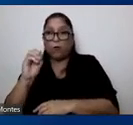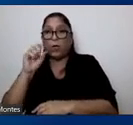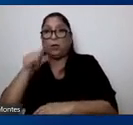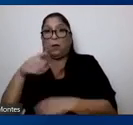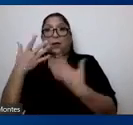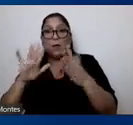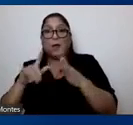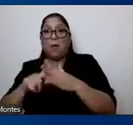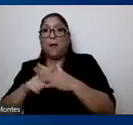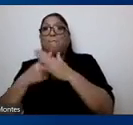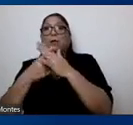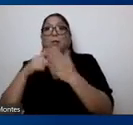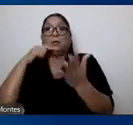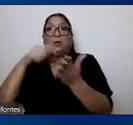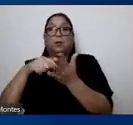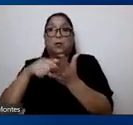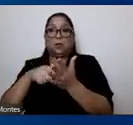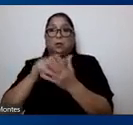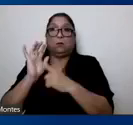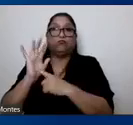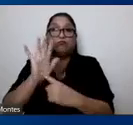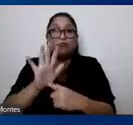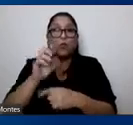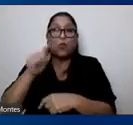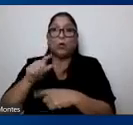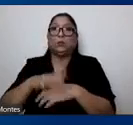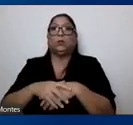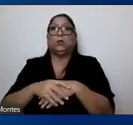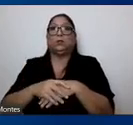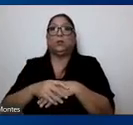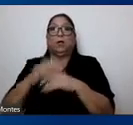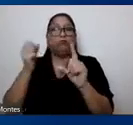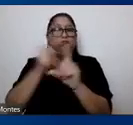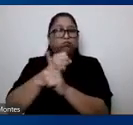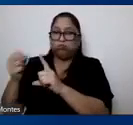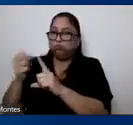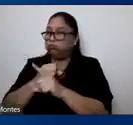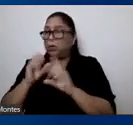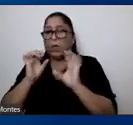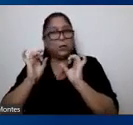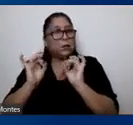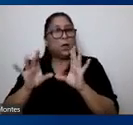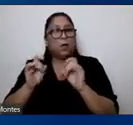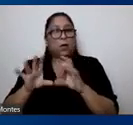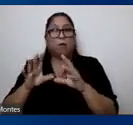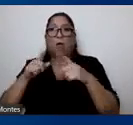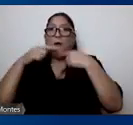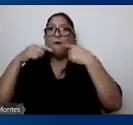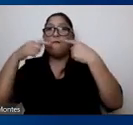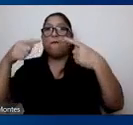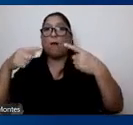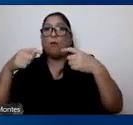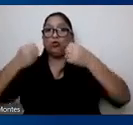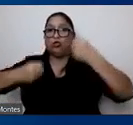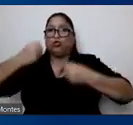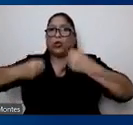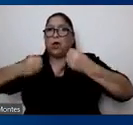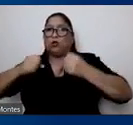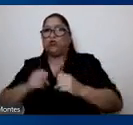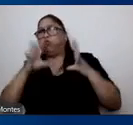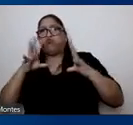hay estos tipos de eventos trágicos, los famosos cochebombas